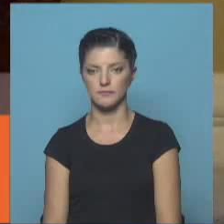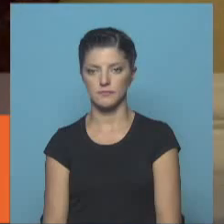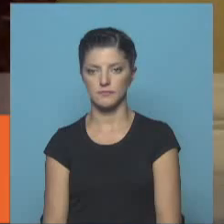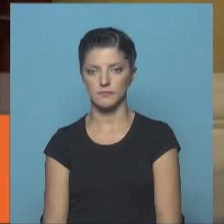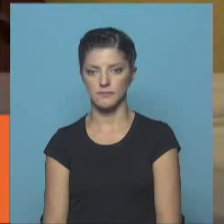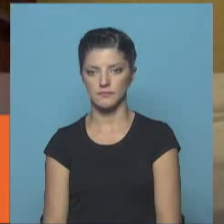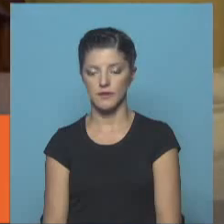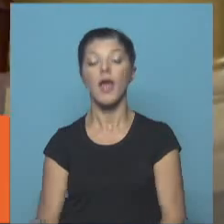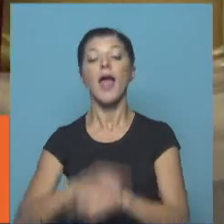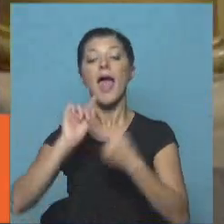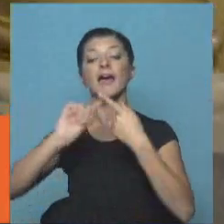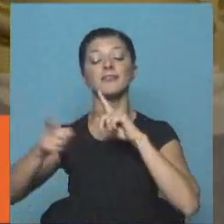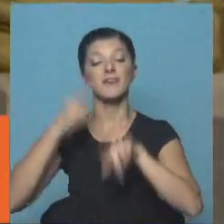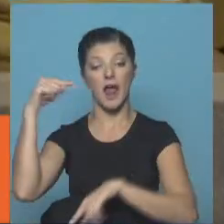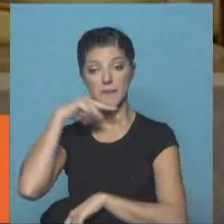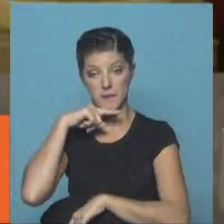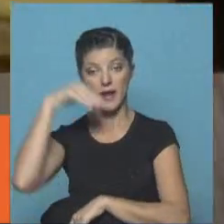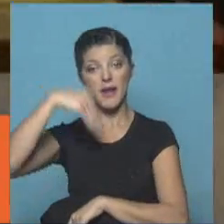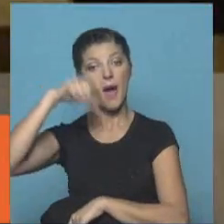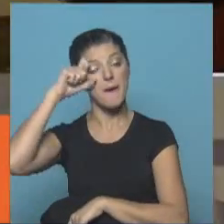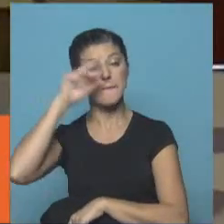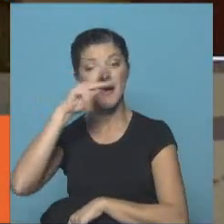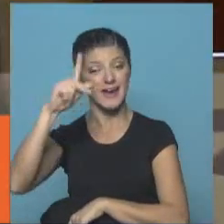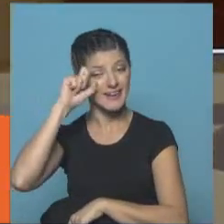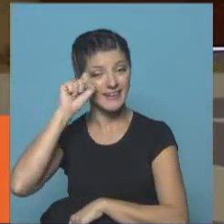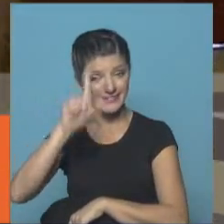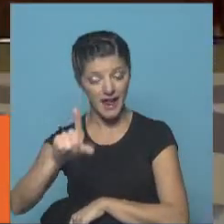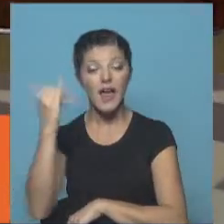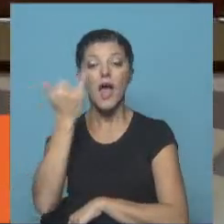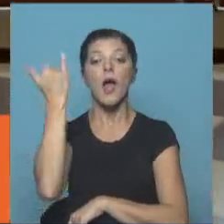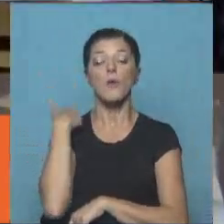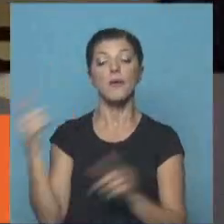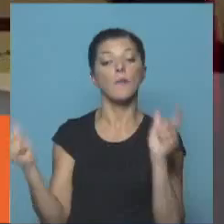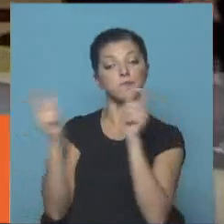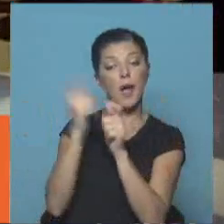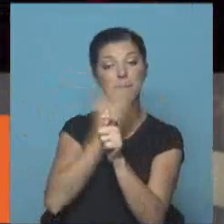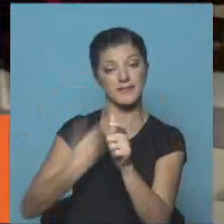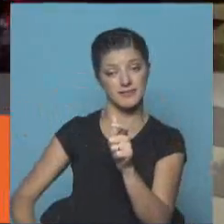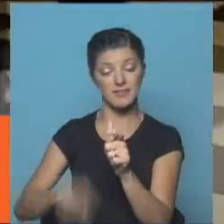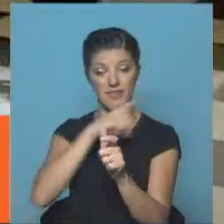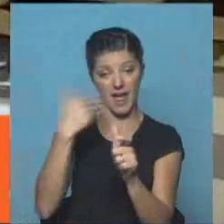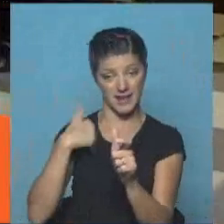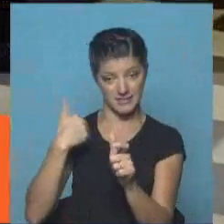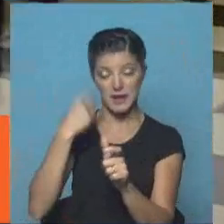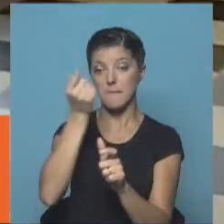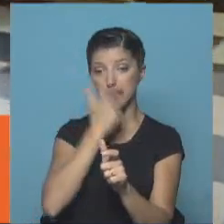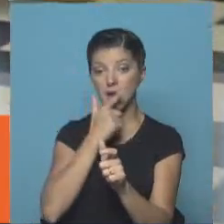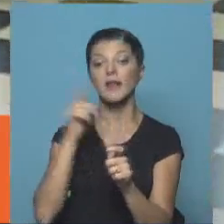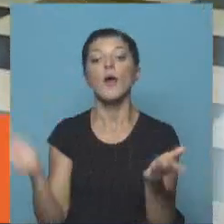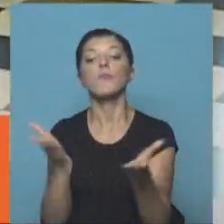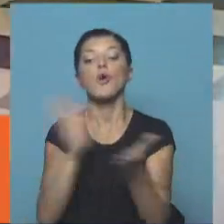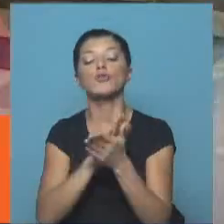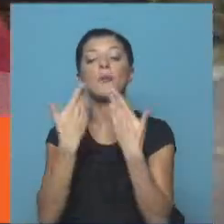La canciller alemana Angela Merkel abogó el jueves por el libre comercio al reunirse con el presidente argentino Mauricio Macri en Buenos